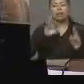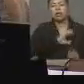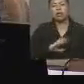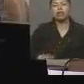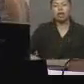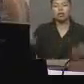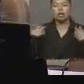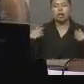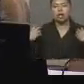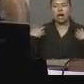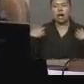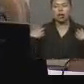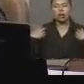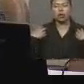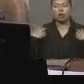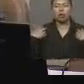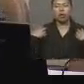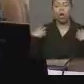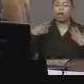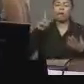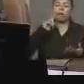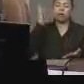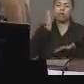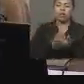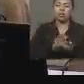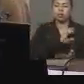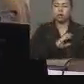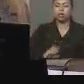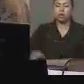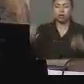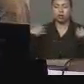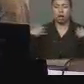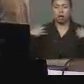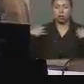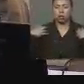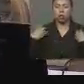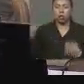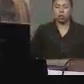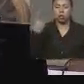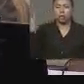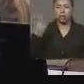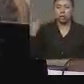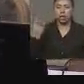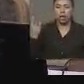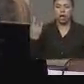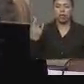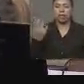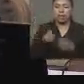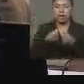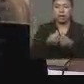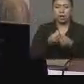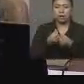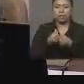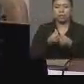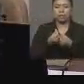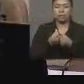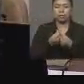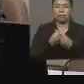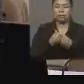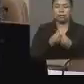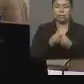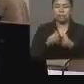hacerse cargo, no solo derecho, obligación el Estado a hacerse cargo de sus universidades, de la calidad, de la